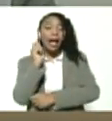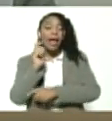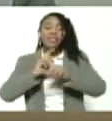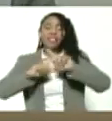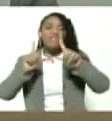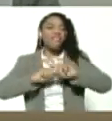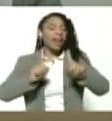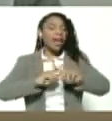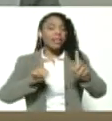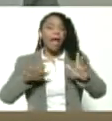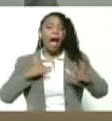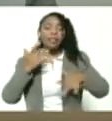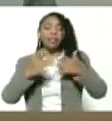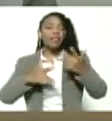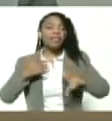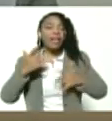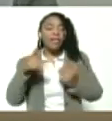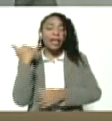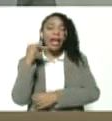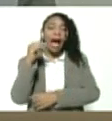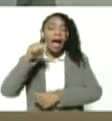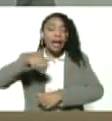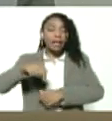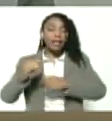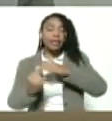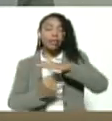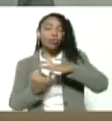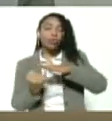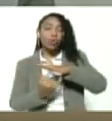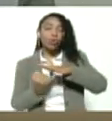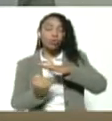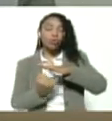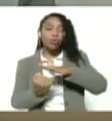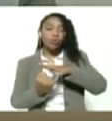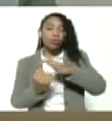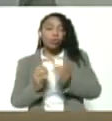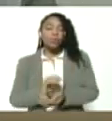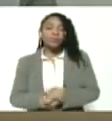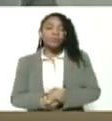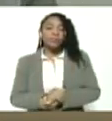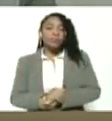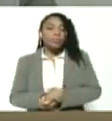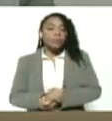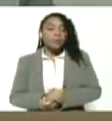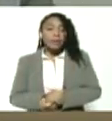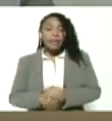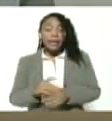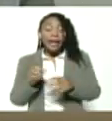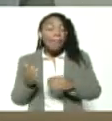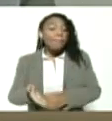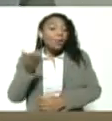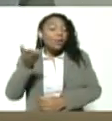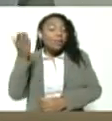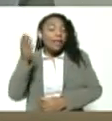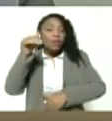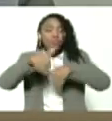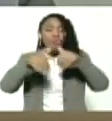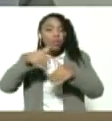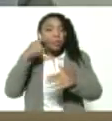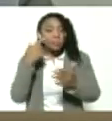desafíos diversos que tiene esta institución. y en particular la organización de las elecciones